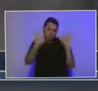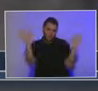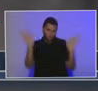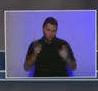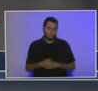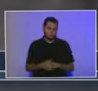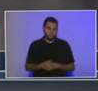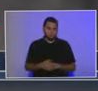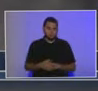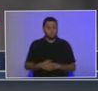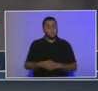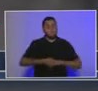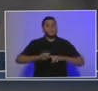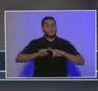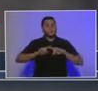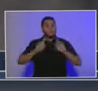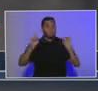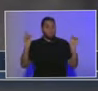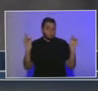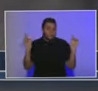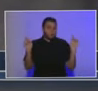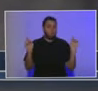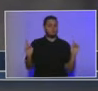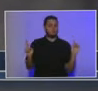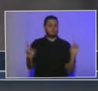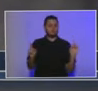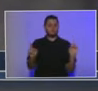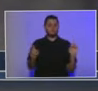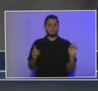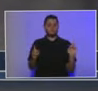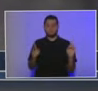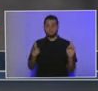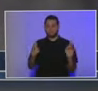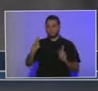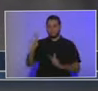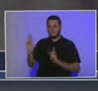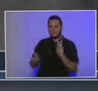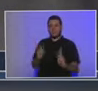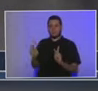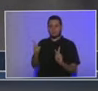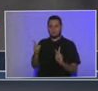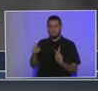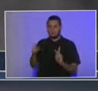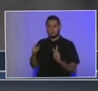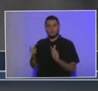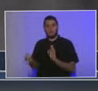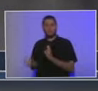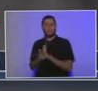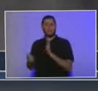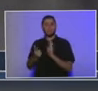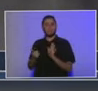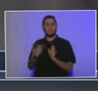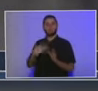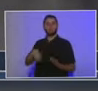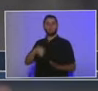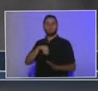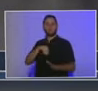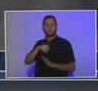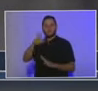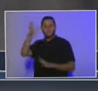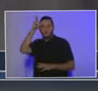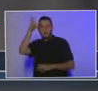Ahora, incurre en delitos aquellas personas que estén participando como dueños de gallos, aunque no